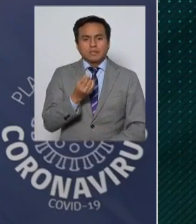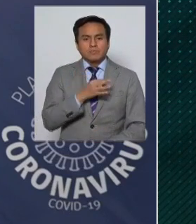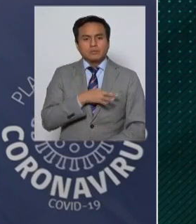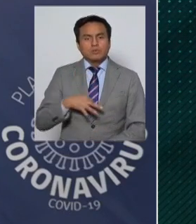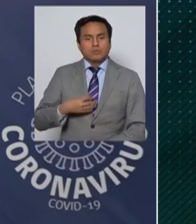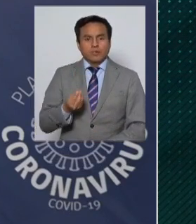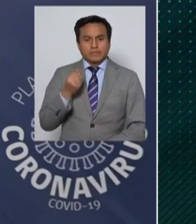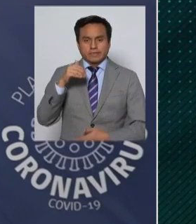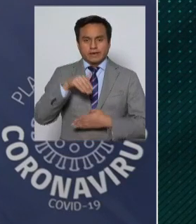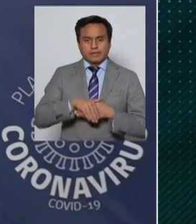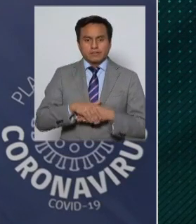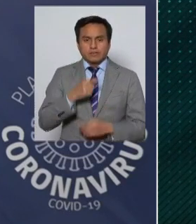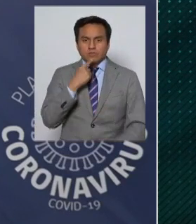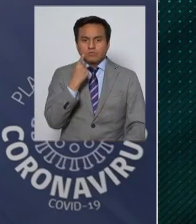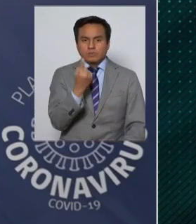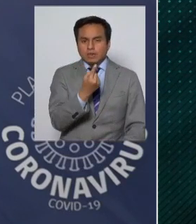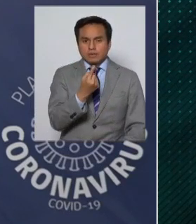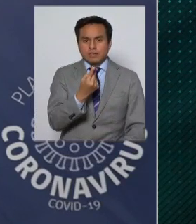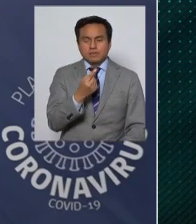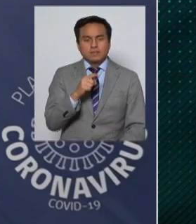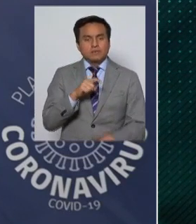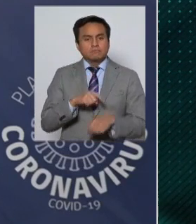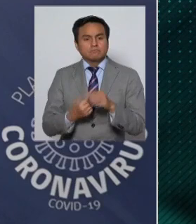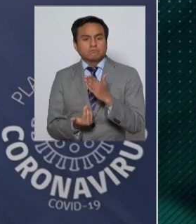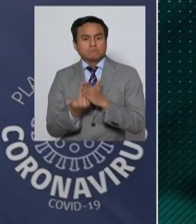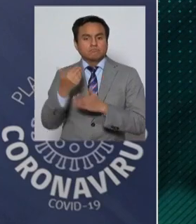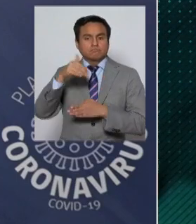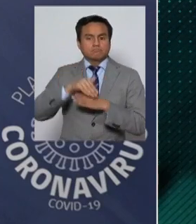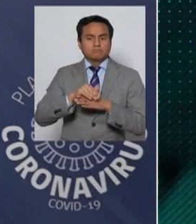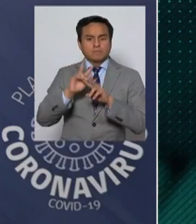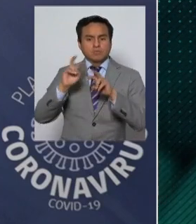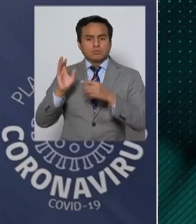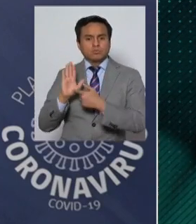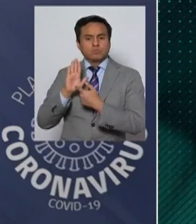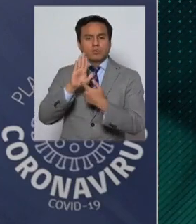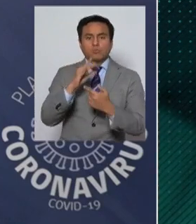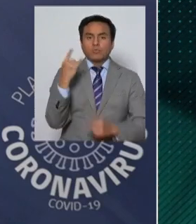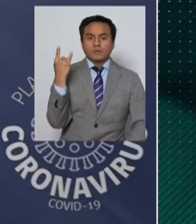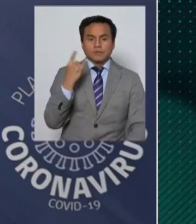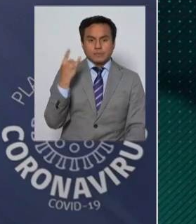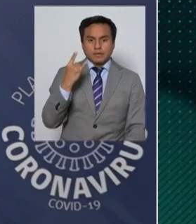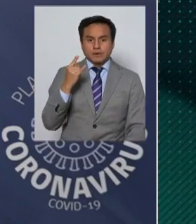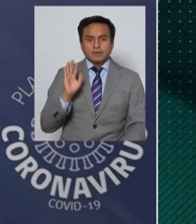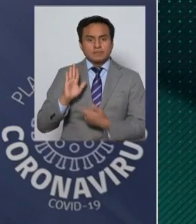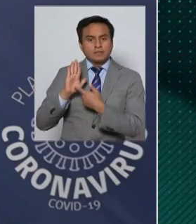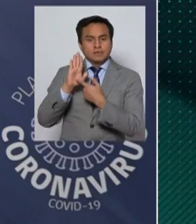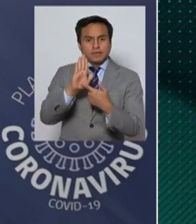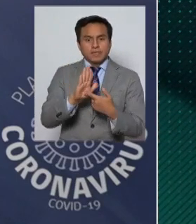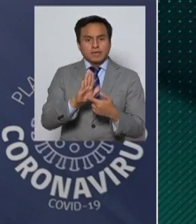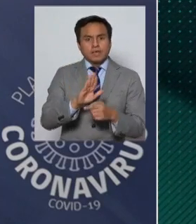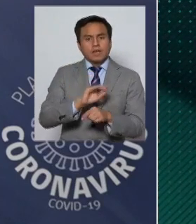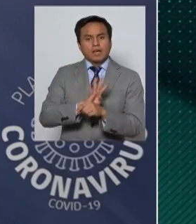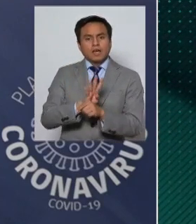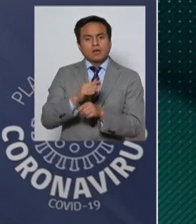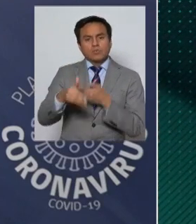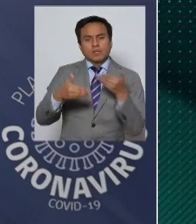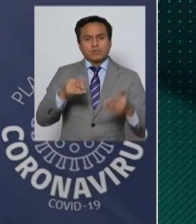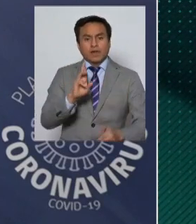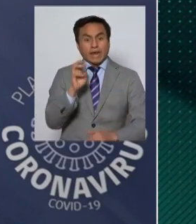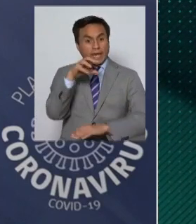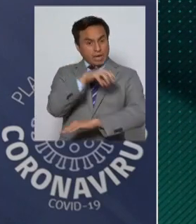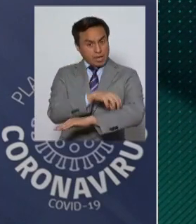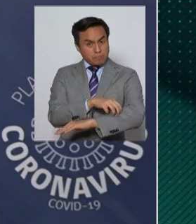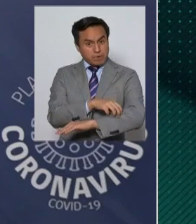tardes. Consultarle, durante esta jornada se revela un estudio de una universidad que señala que los contagios en la región